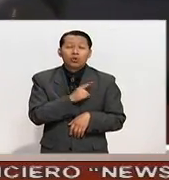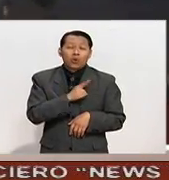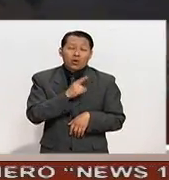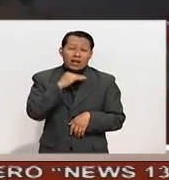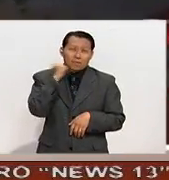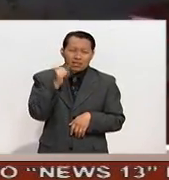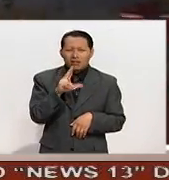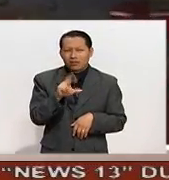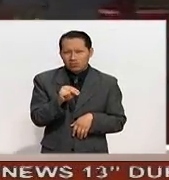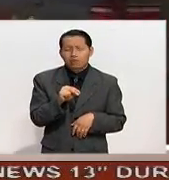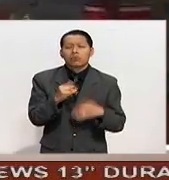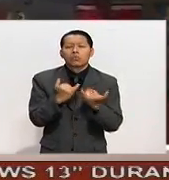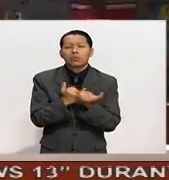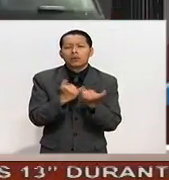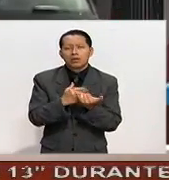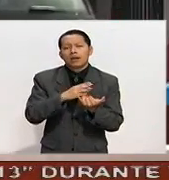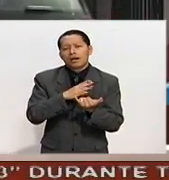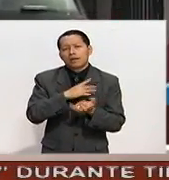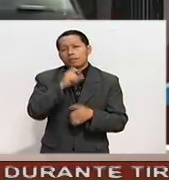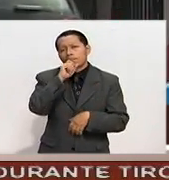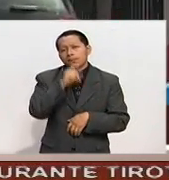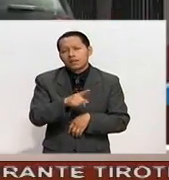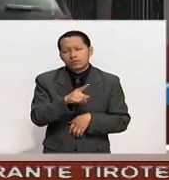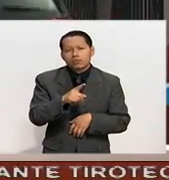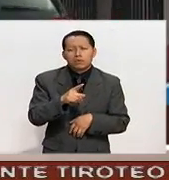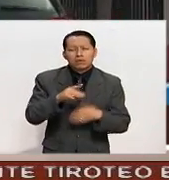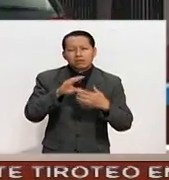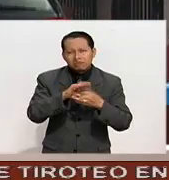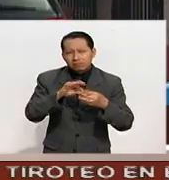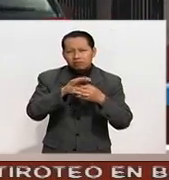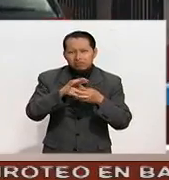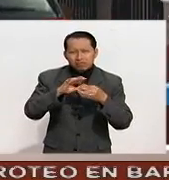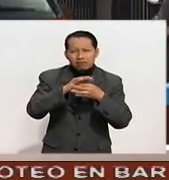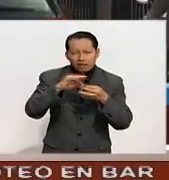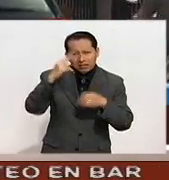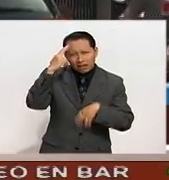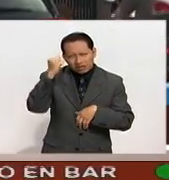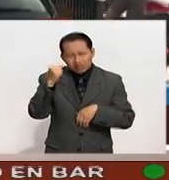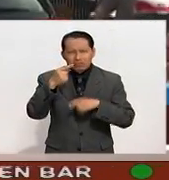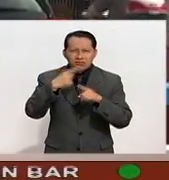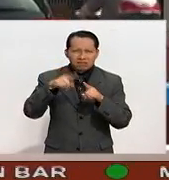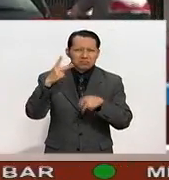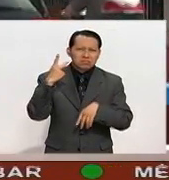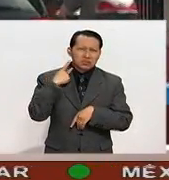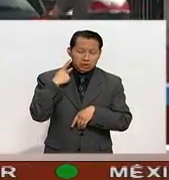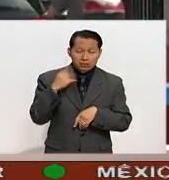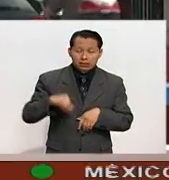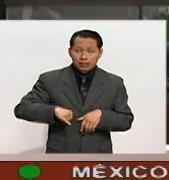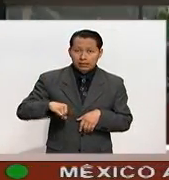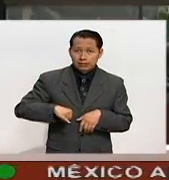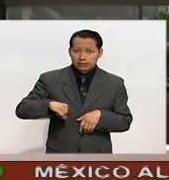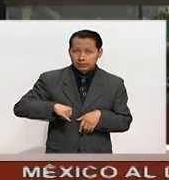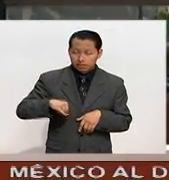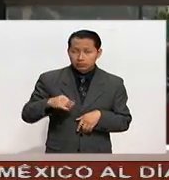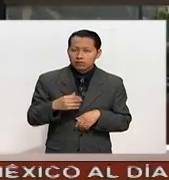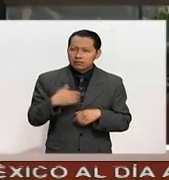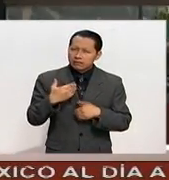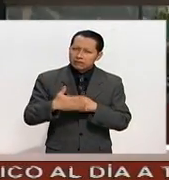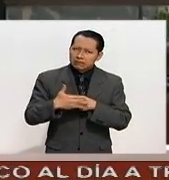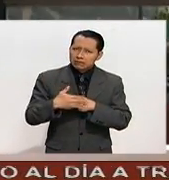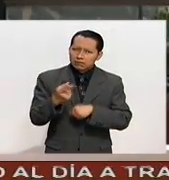alemanes. Entonces comienzan a darse una serie de razonamientos y argumentos políticos muy interesantes que conforme se va acercando el día,